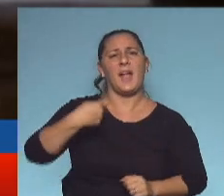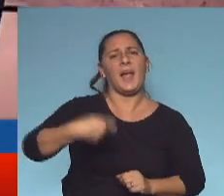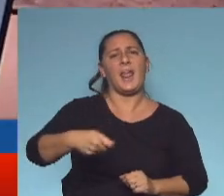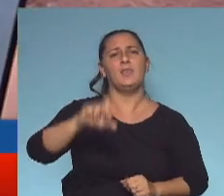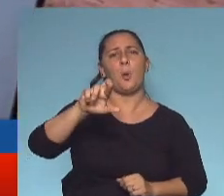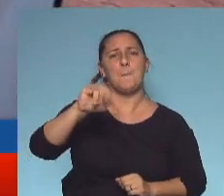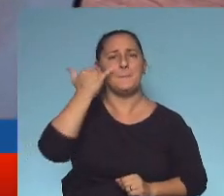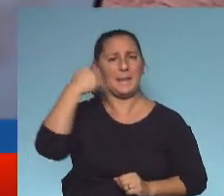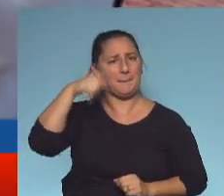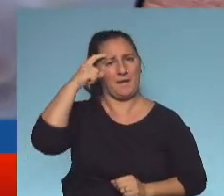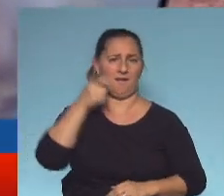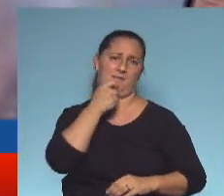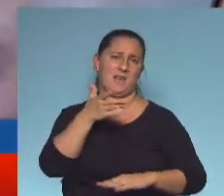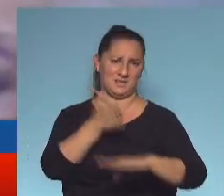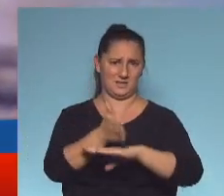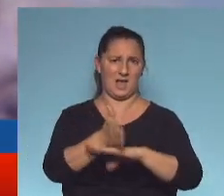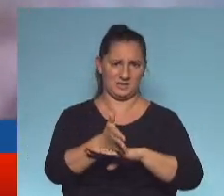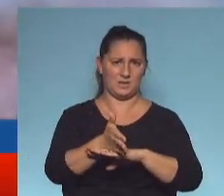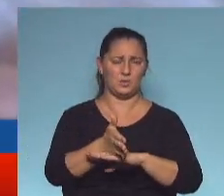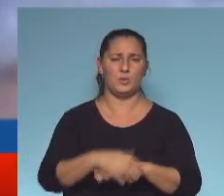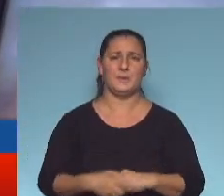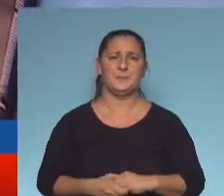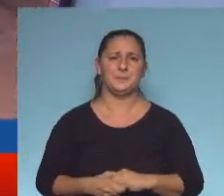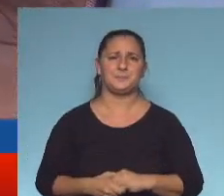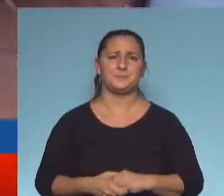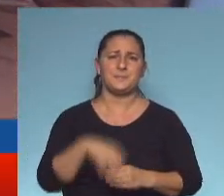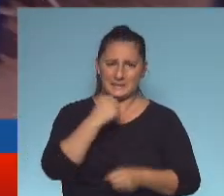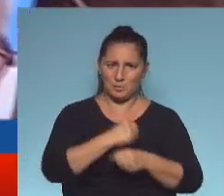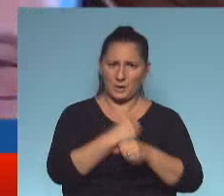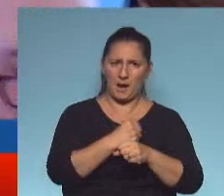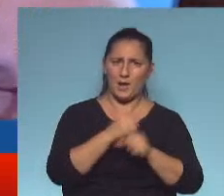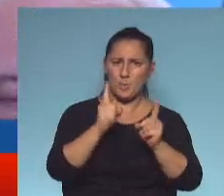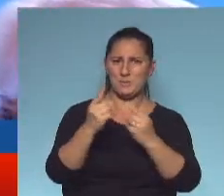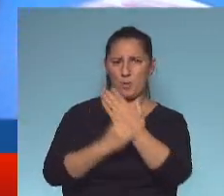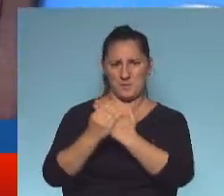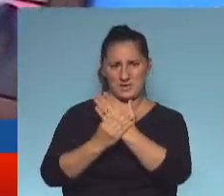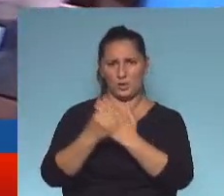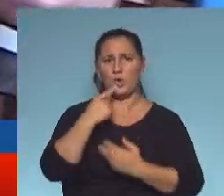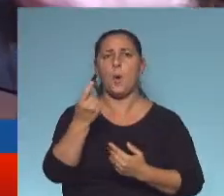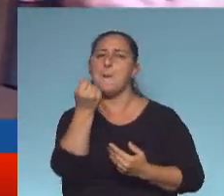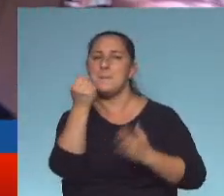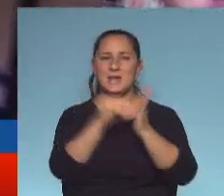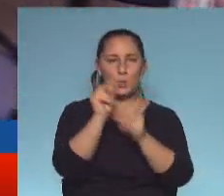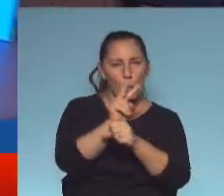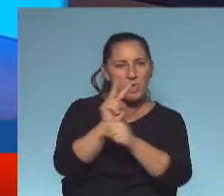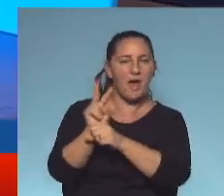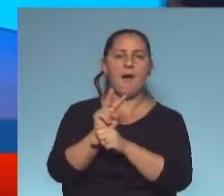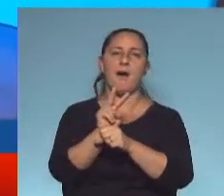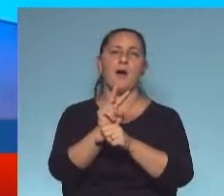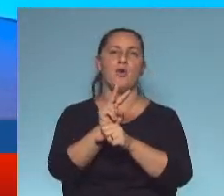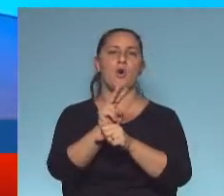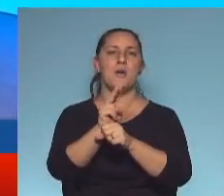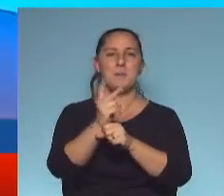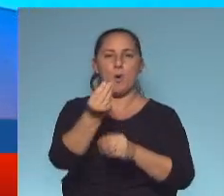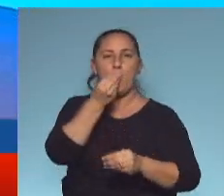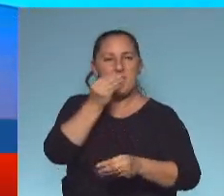pymes, y estamos no solamente trabajando, como dijo el ministro Matías Culfas, en el tema precios cuidados y en el tema de esta